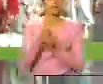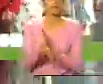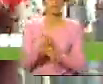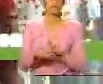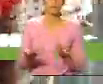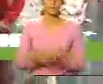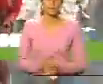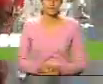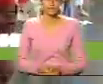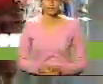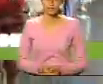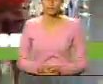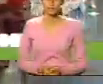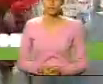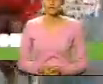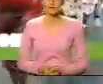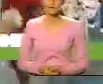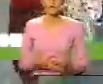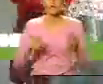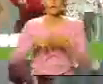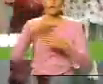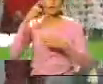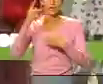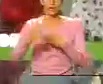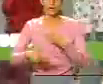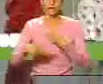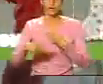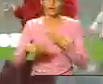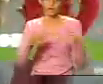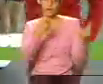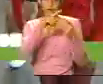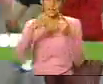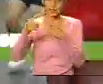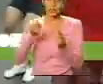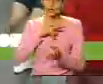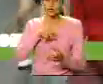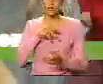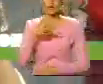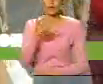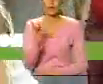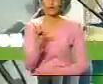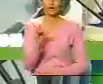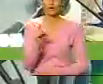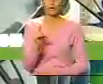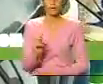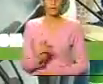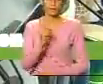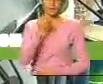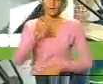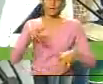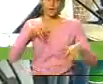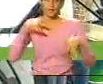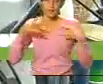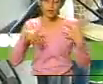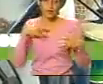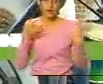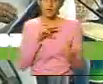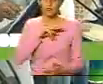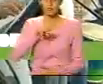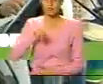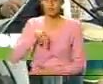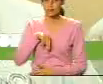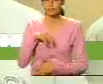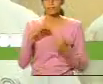durante las programaciones múltiples que hemos venido teniendo. No es de las primeras actividades,